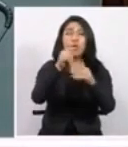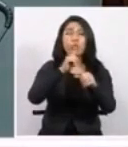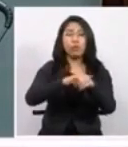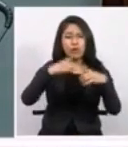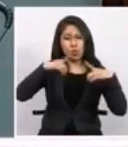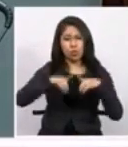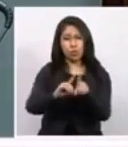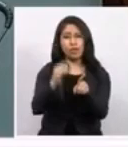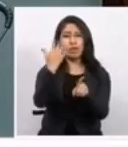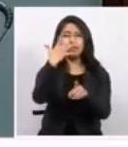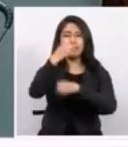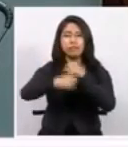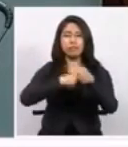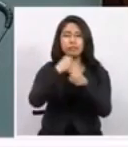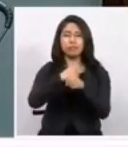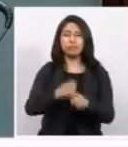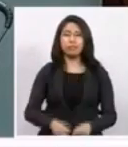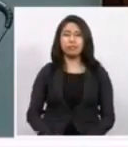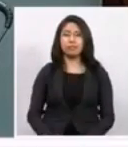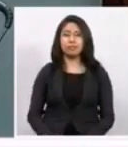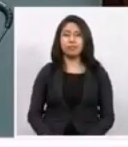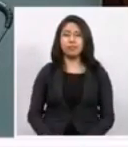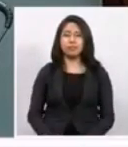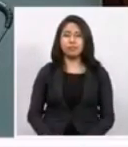los próximos 5 años.